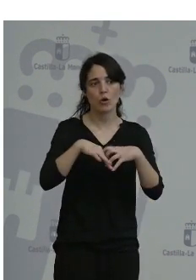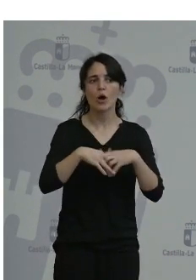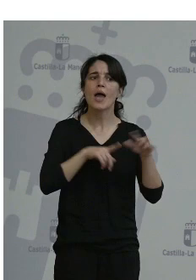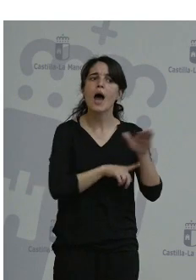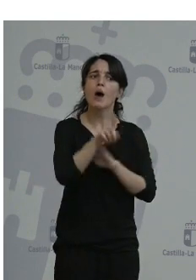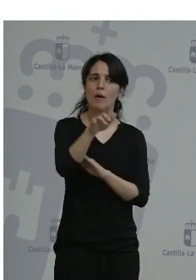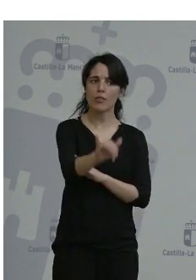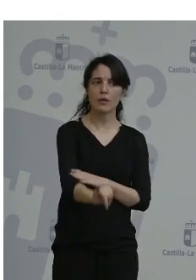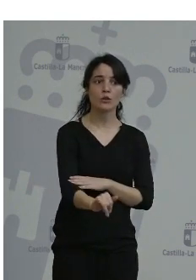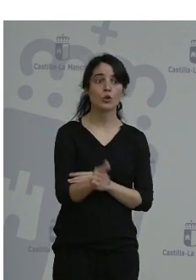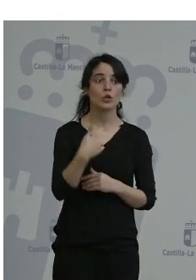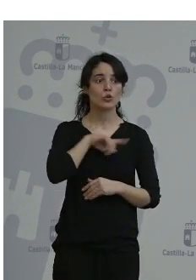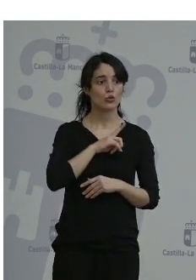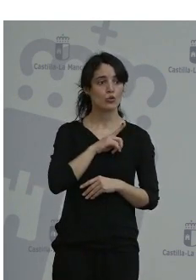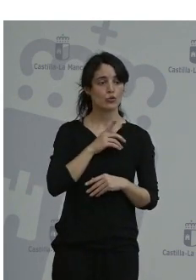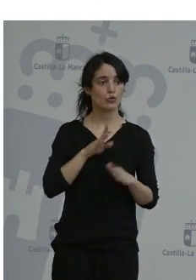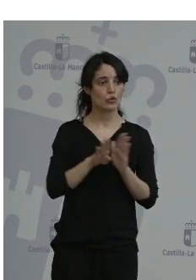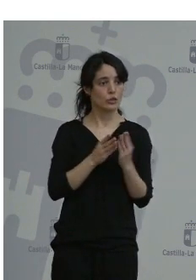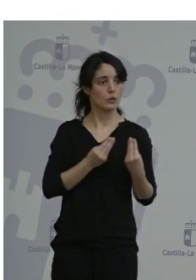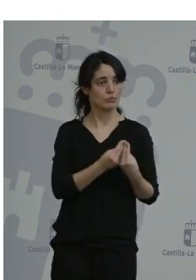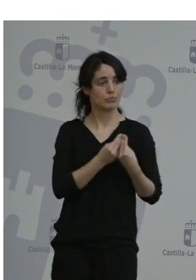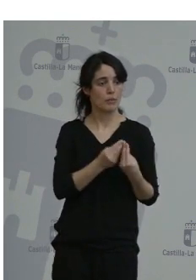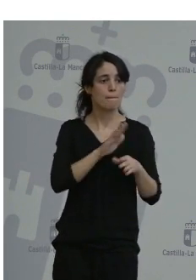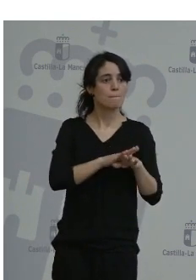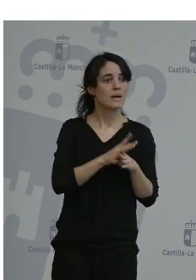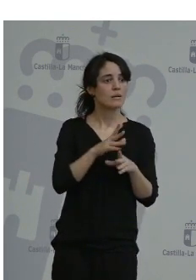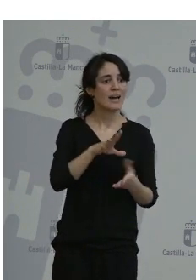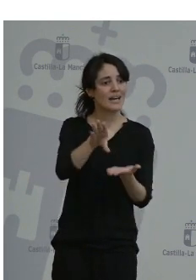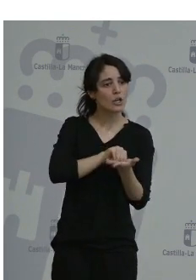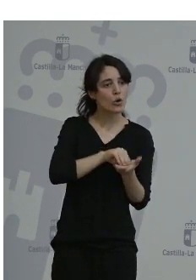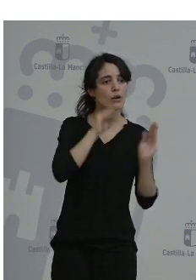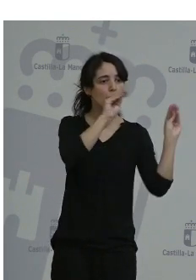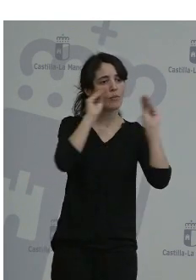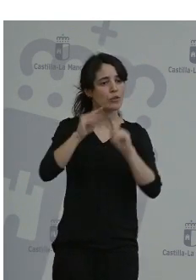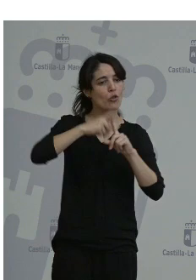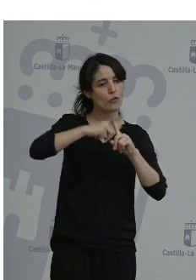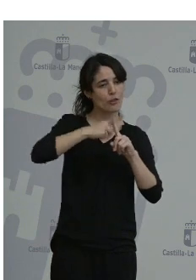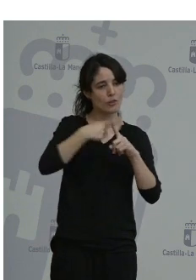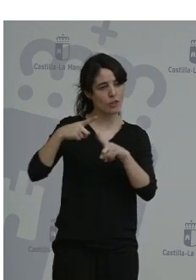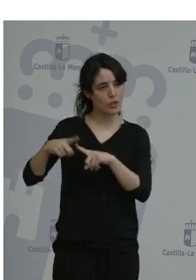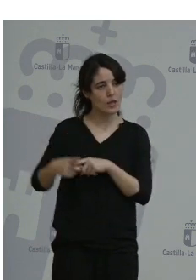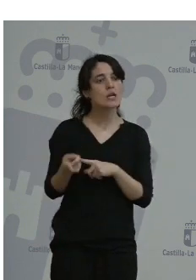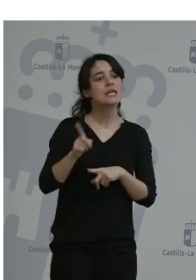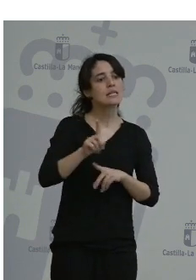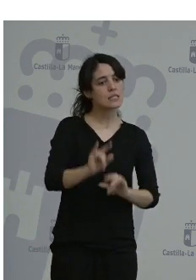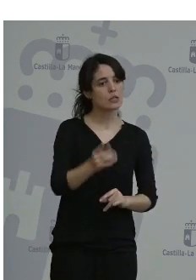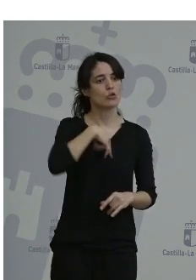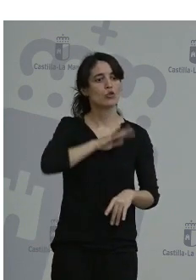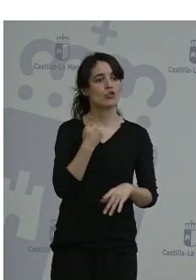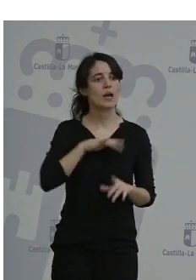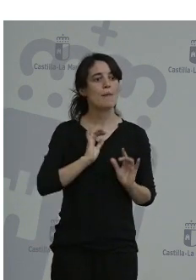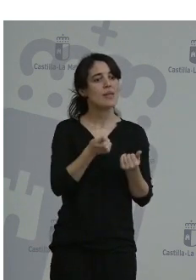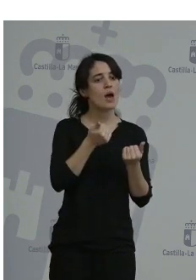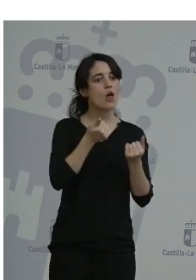nosotros para recoger en todo caso esa formación ya a distintos niveles, ya sí que iremos formando a distintos niveles